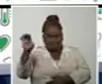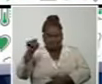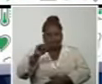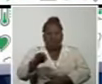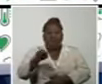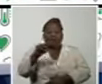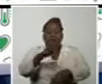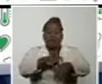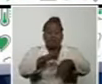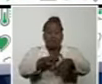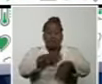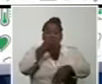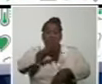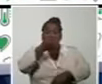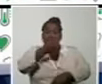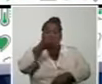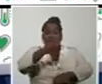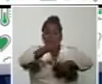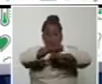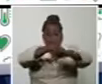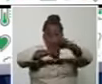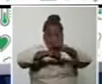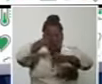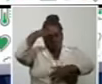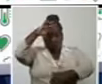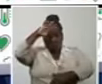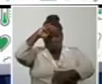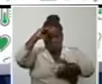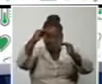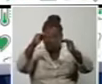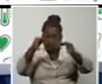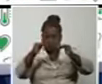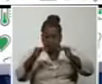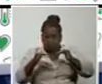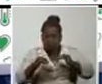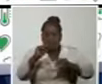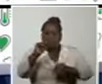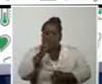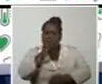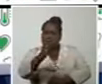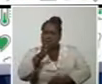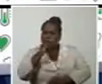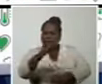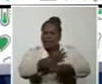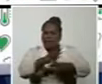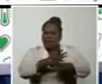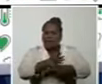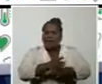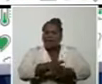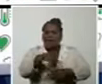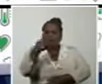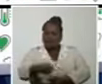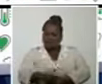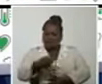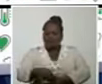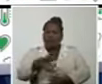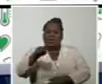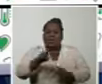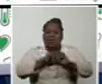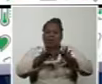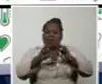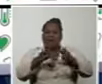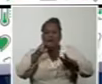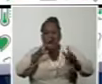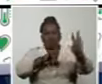especificaba que desde las estructuras del país se daba seguimiento a varios casos, incluidos los que se han divulgado a través del noticiero